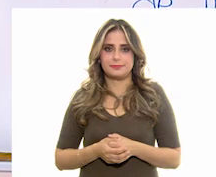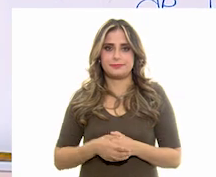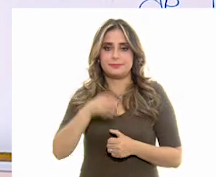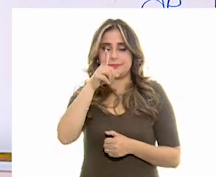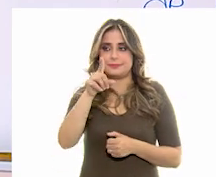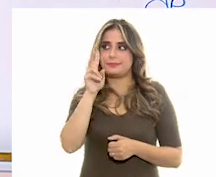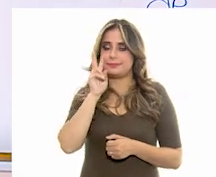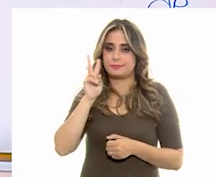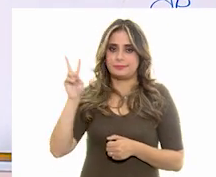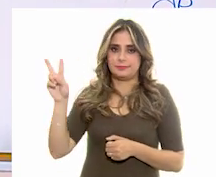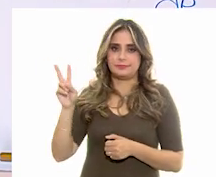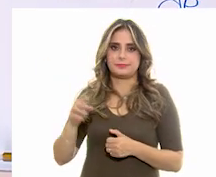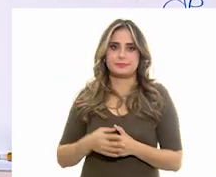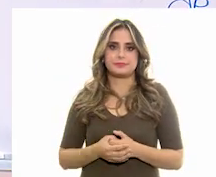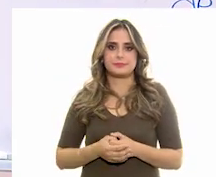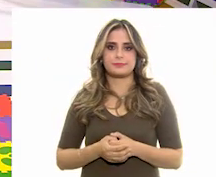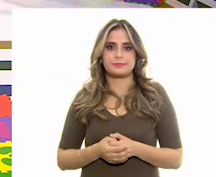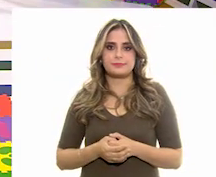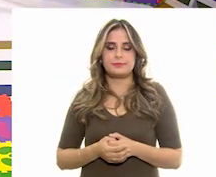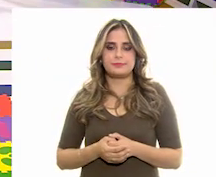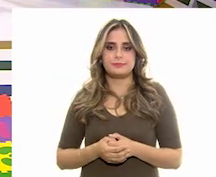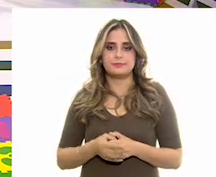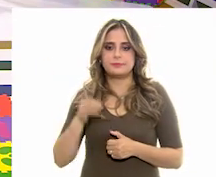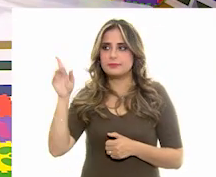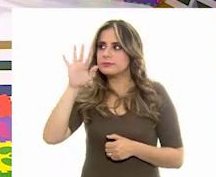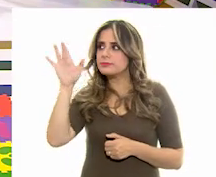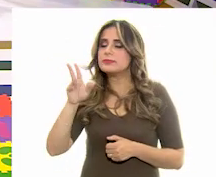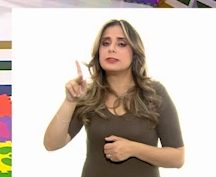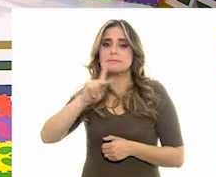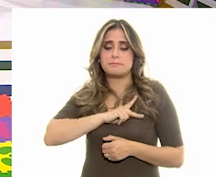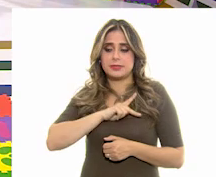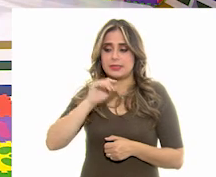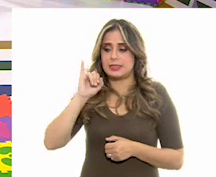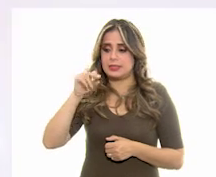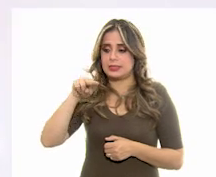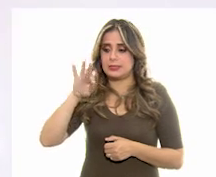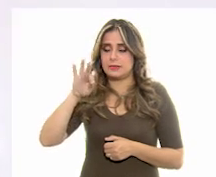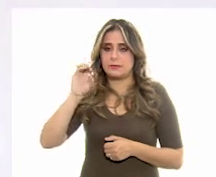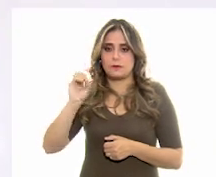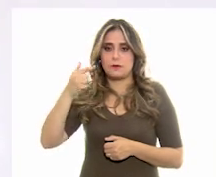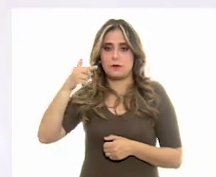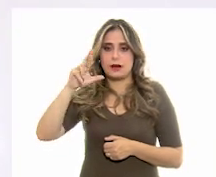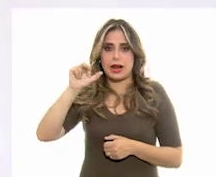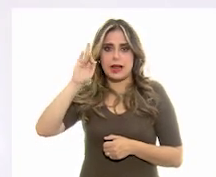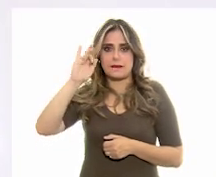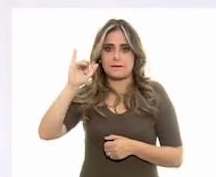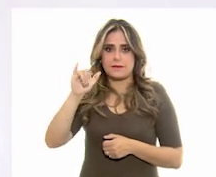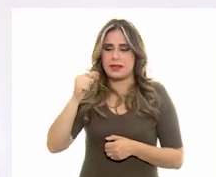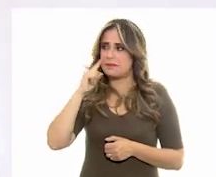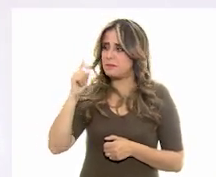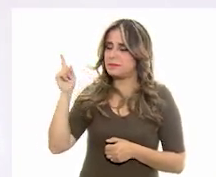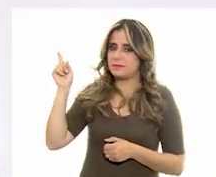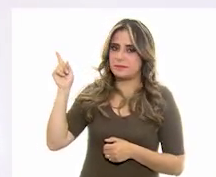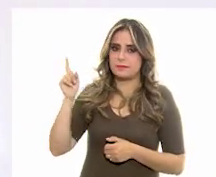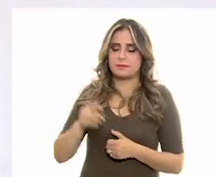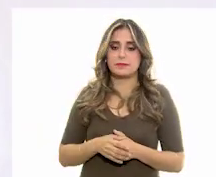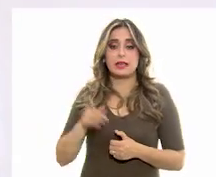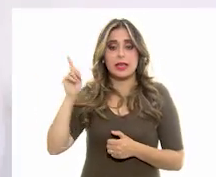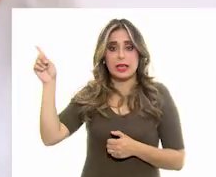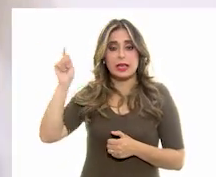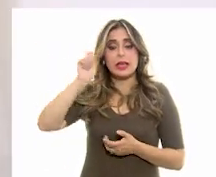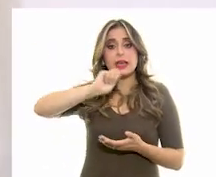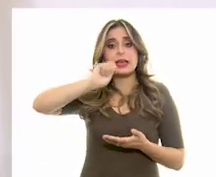que decíamos hace rato, que dice mi infografía. Y entonces está